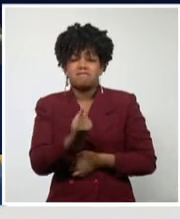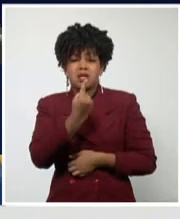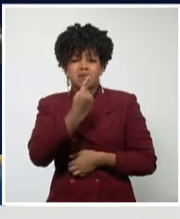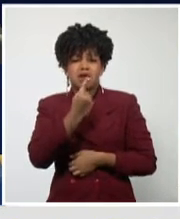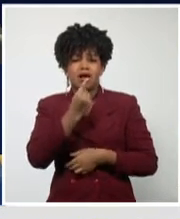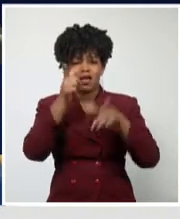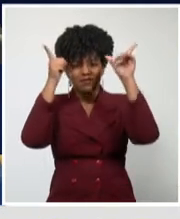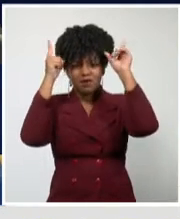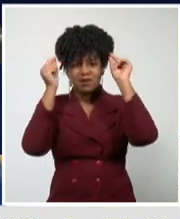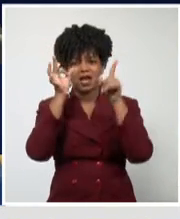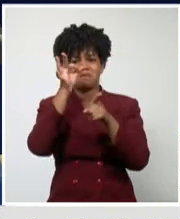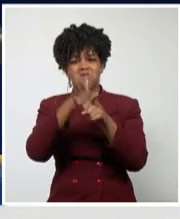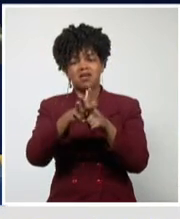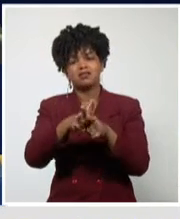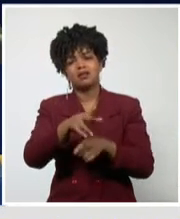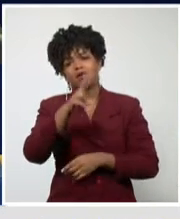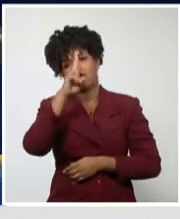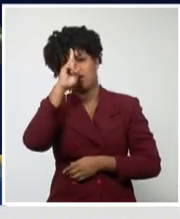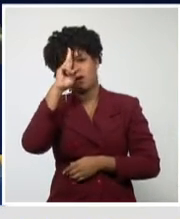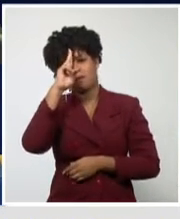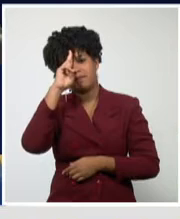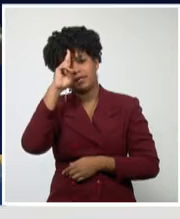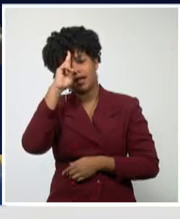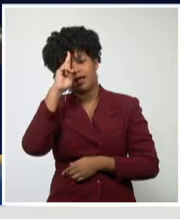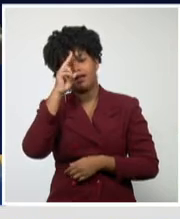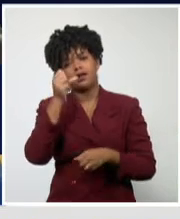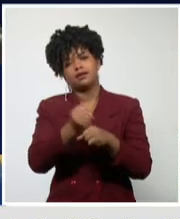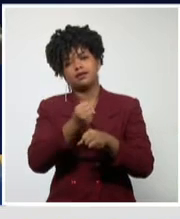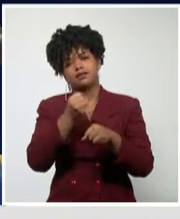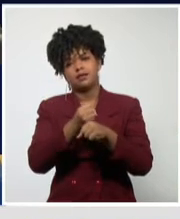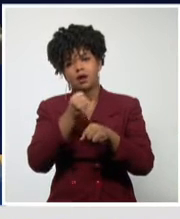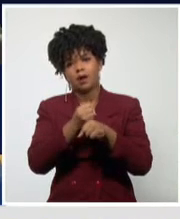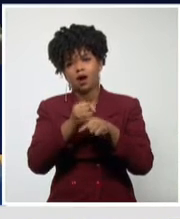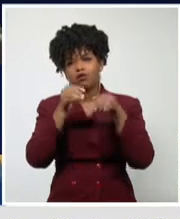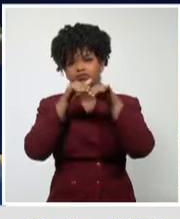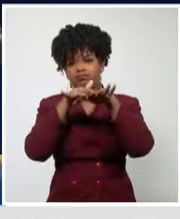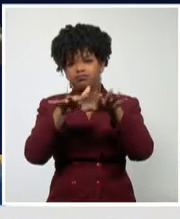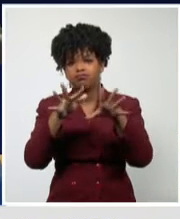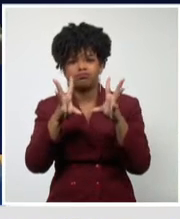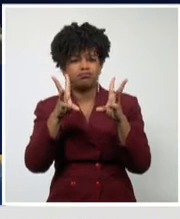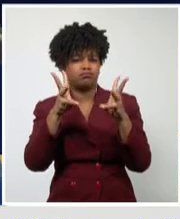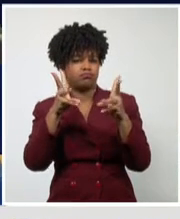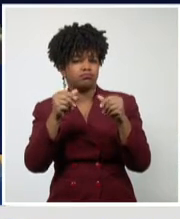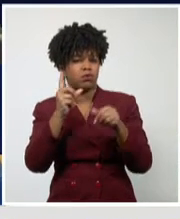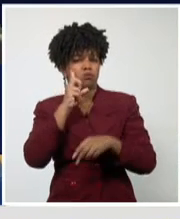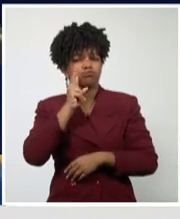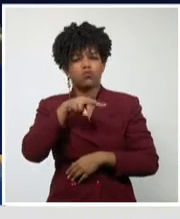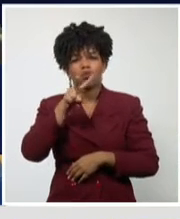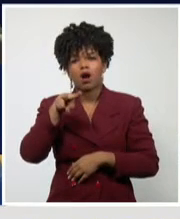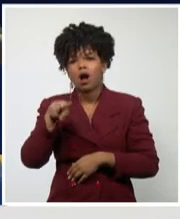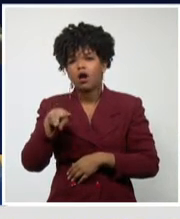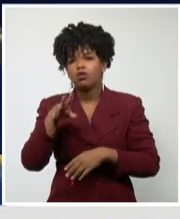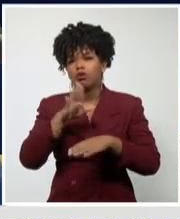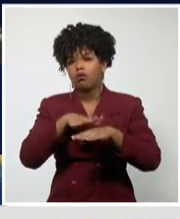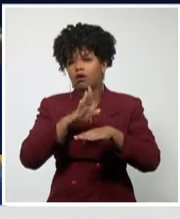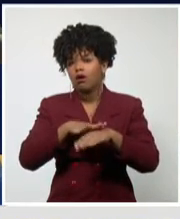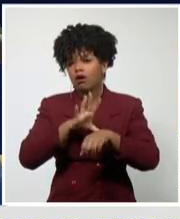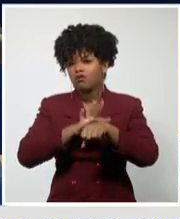en hospitales la epidemiología y la estadística, buscando causas de enfermedad y